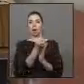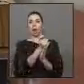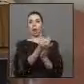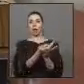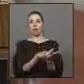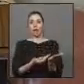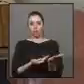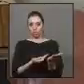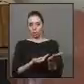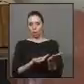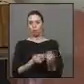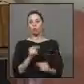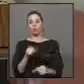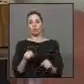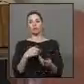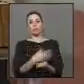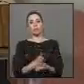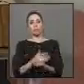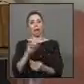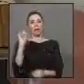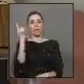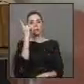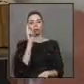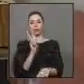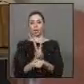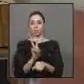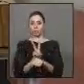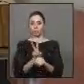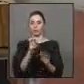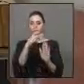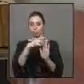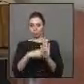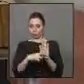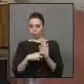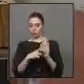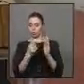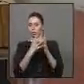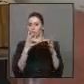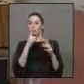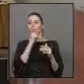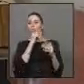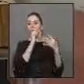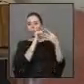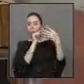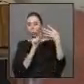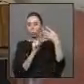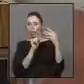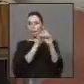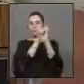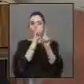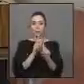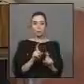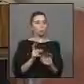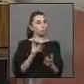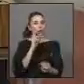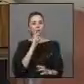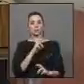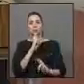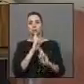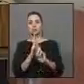calculadas. Ese es el caso del Plan Nacional Docente, un proyecto con una serie de dudas, una serie de preguntas sin resolver,